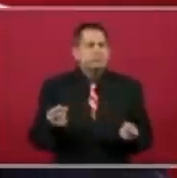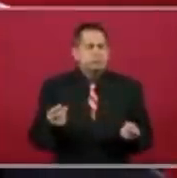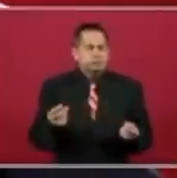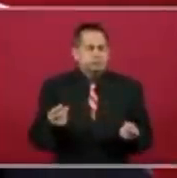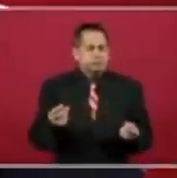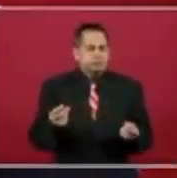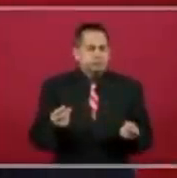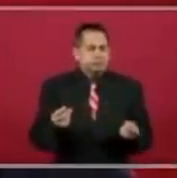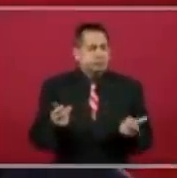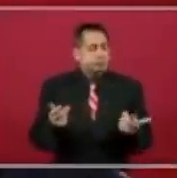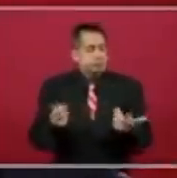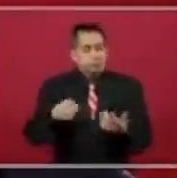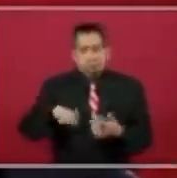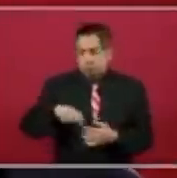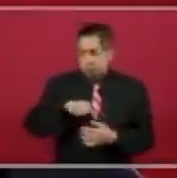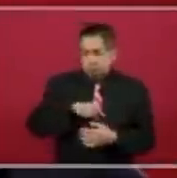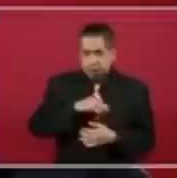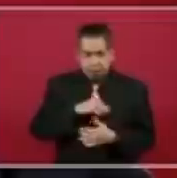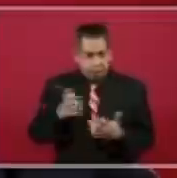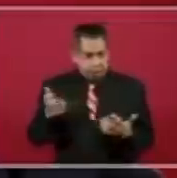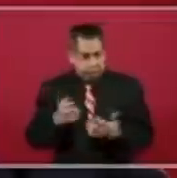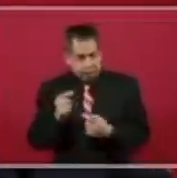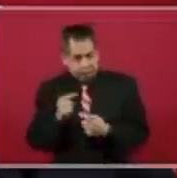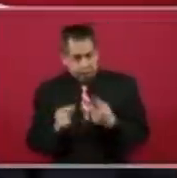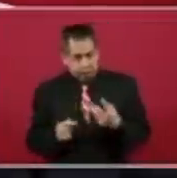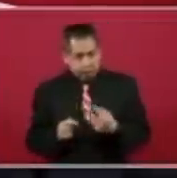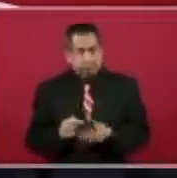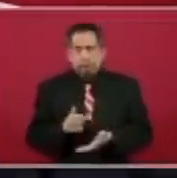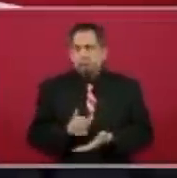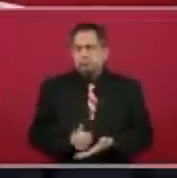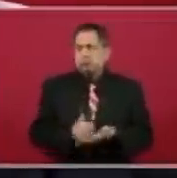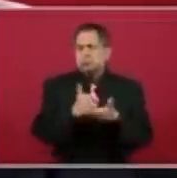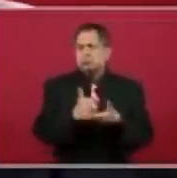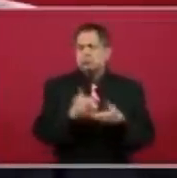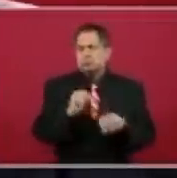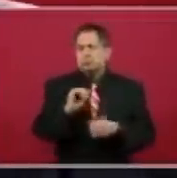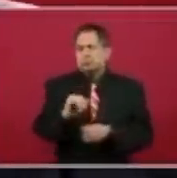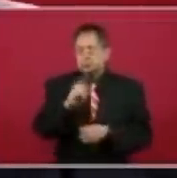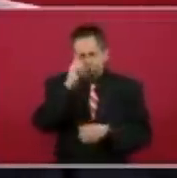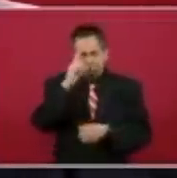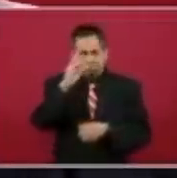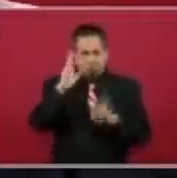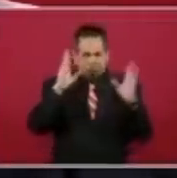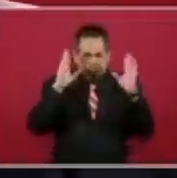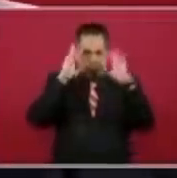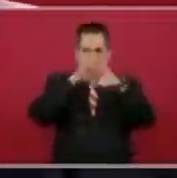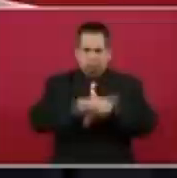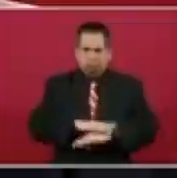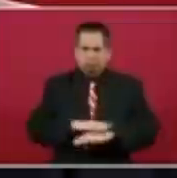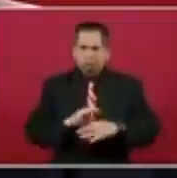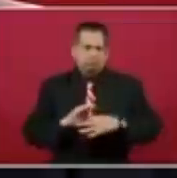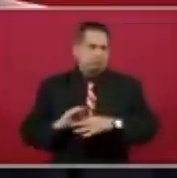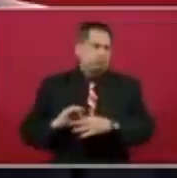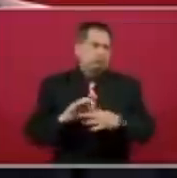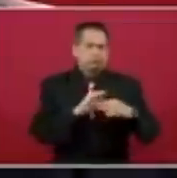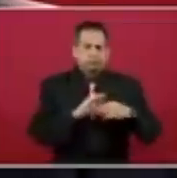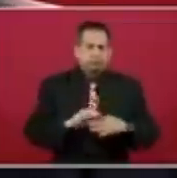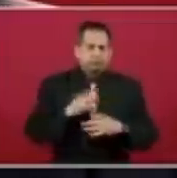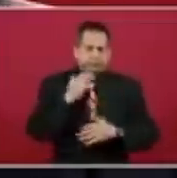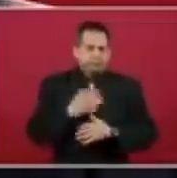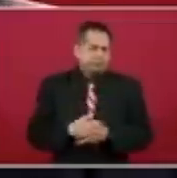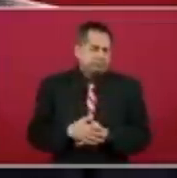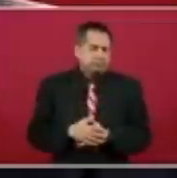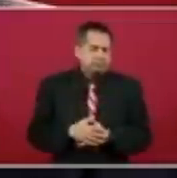o todo lo que podamos hacer, va a ayudar en la reconciliación. Y